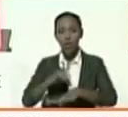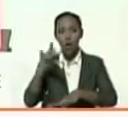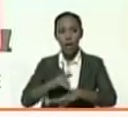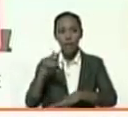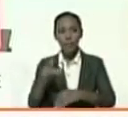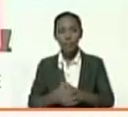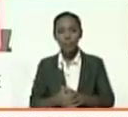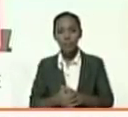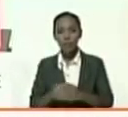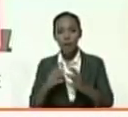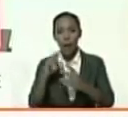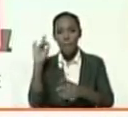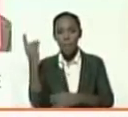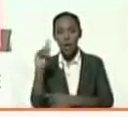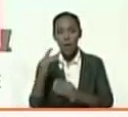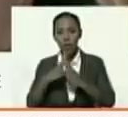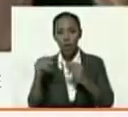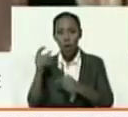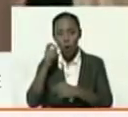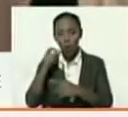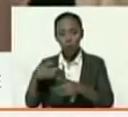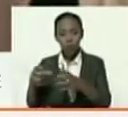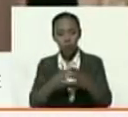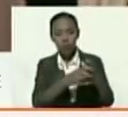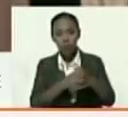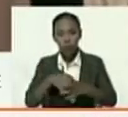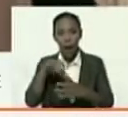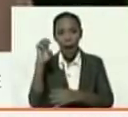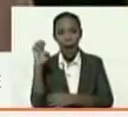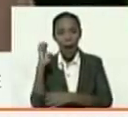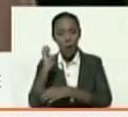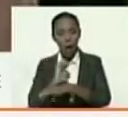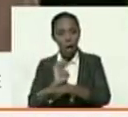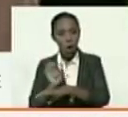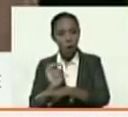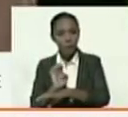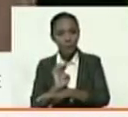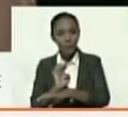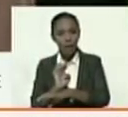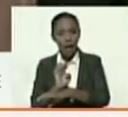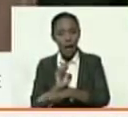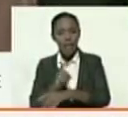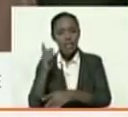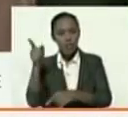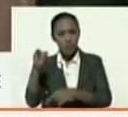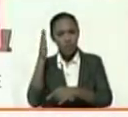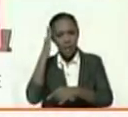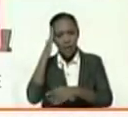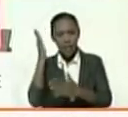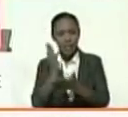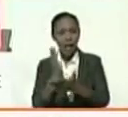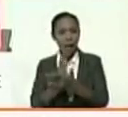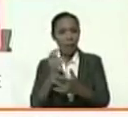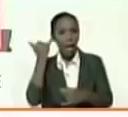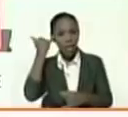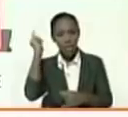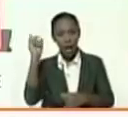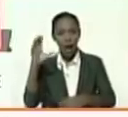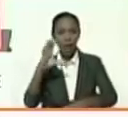en todos lados, en Ecuador. Tú sabes que ese es el argumento que usa la derecha, porque